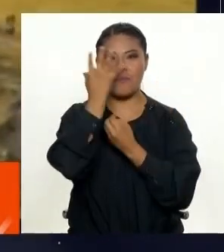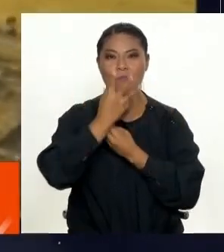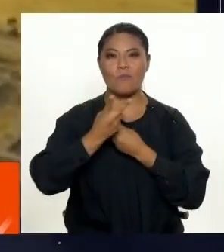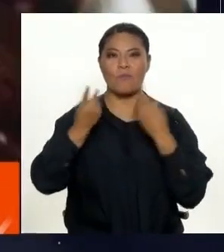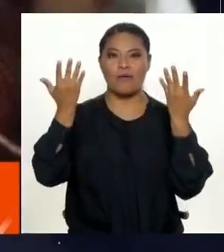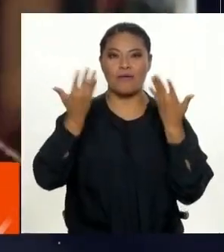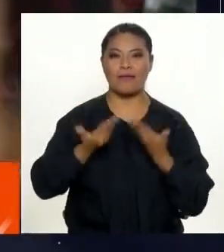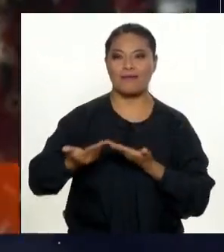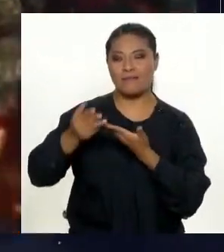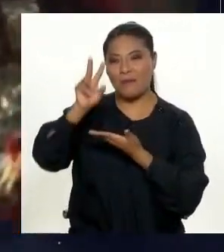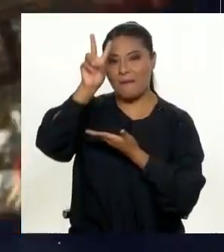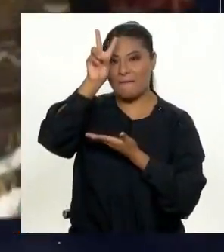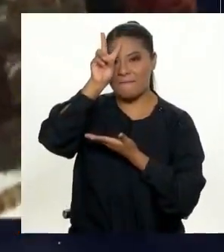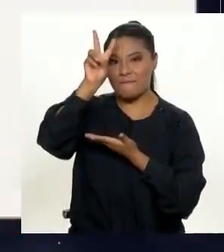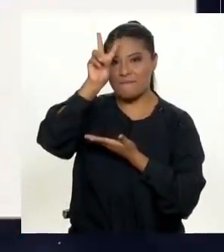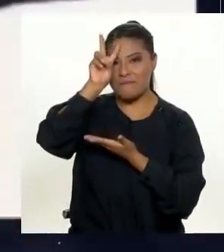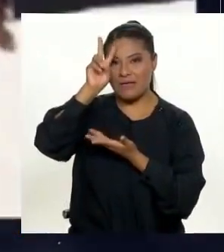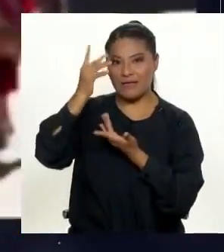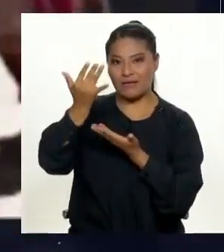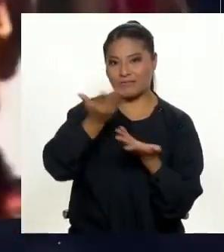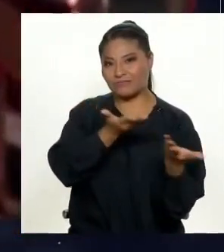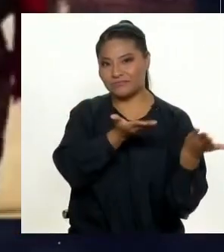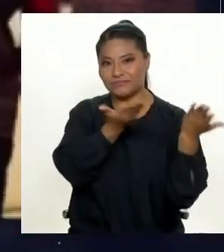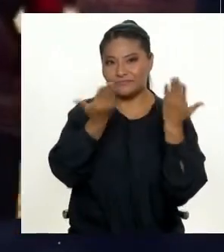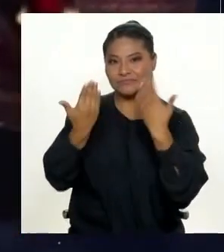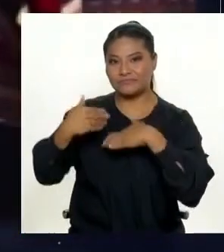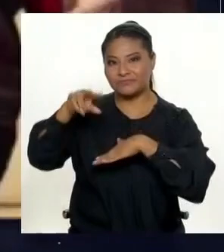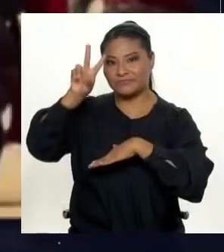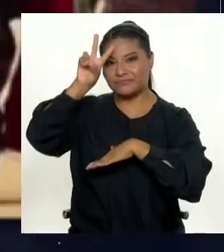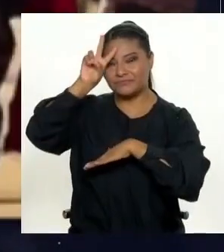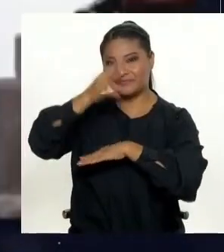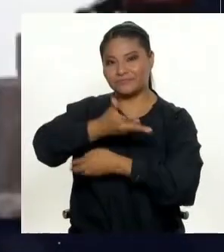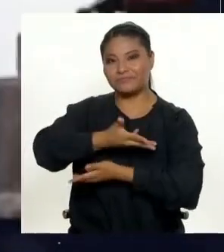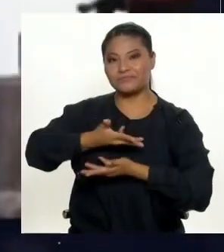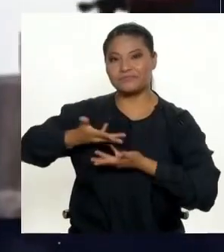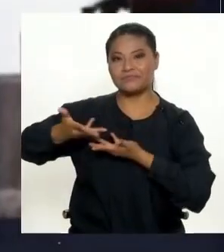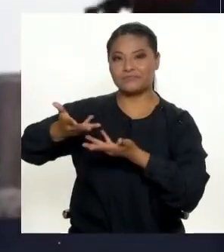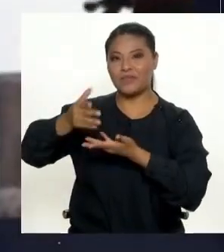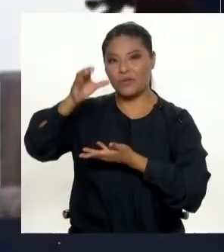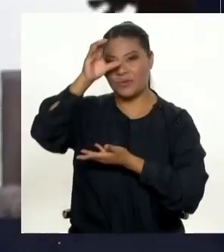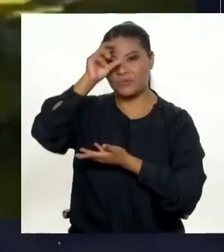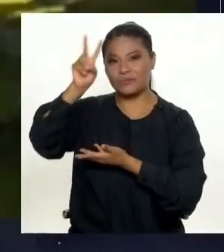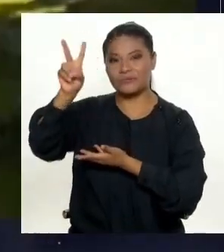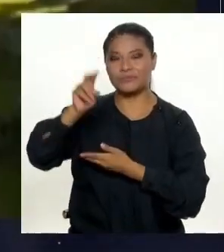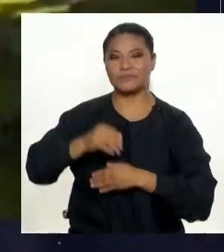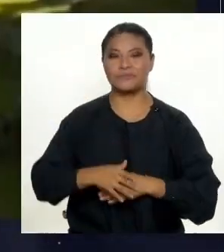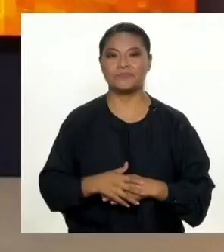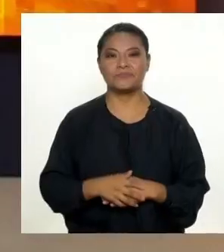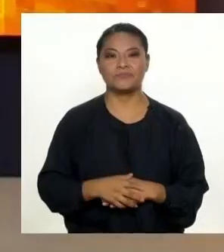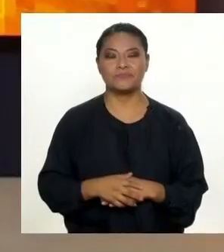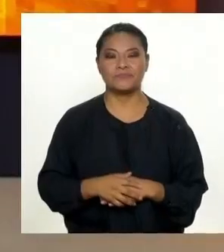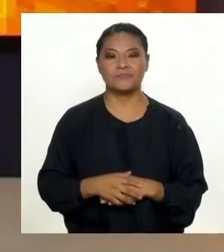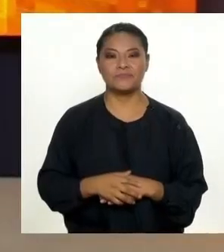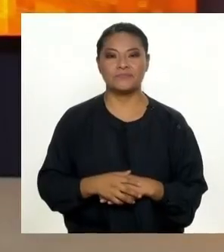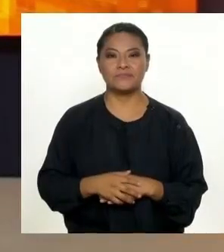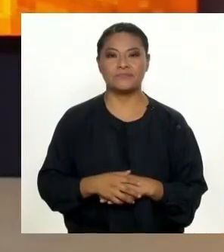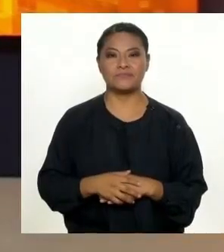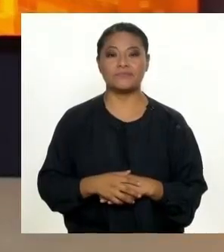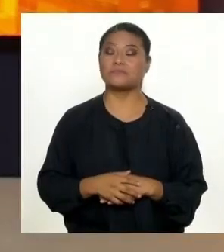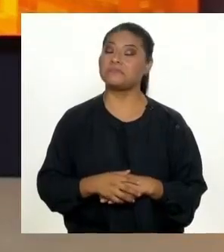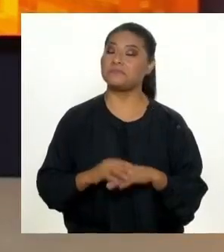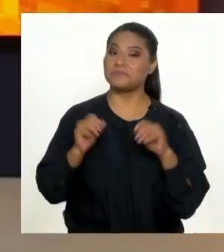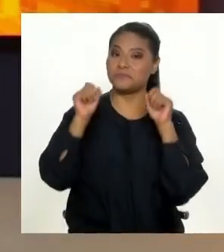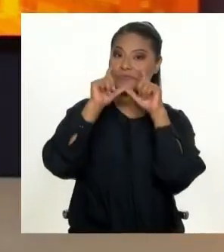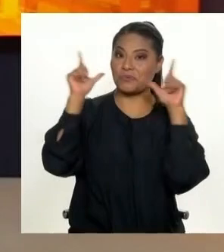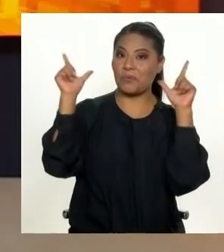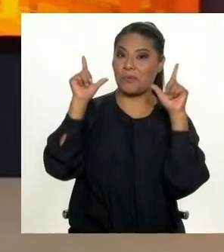Peru awaits you. Welcome, everyone. Qué